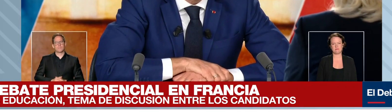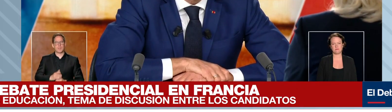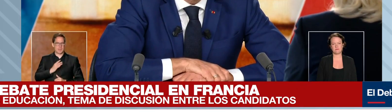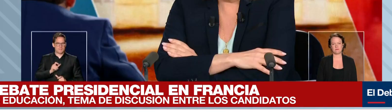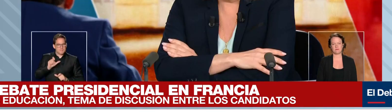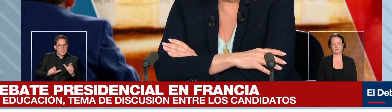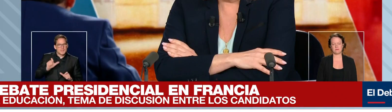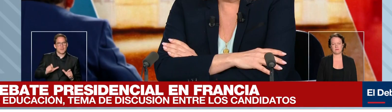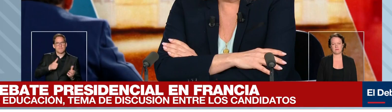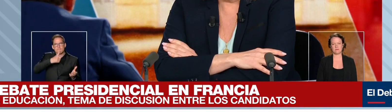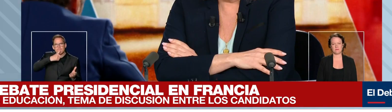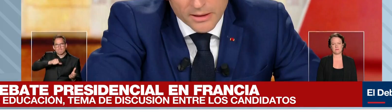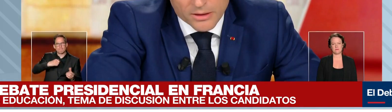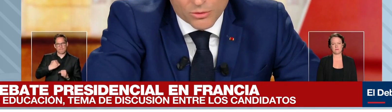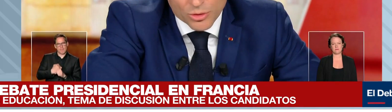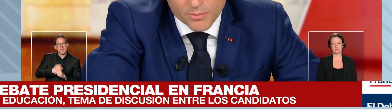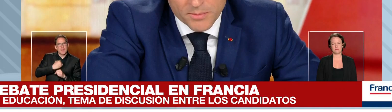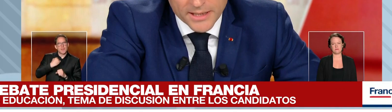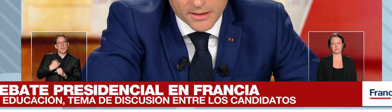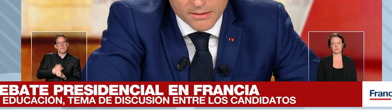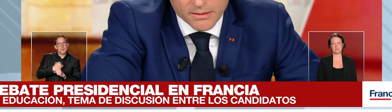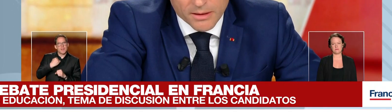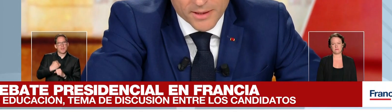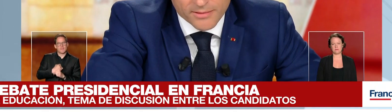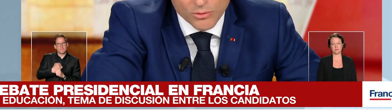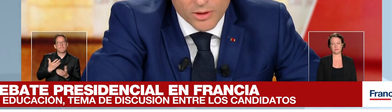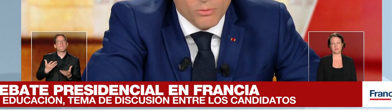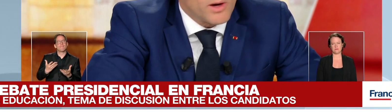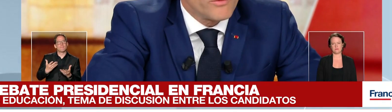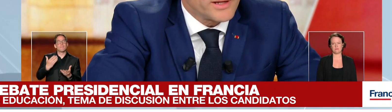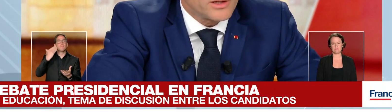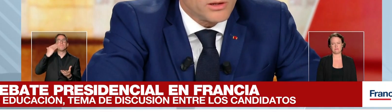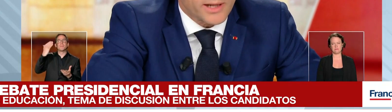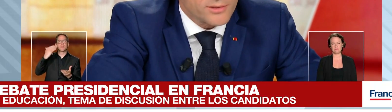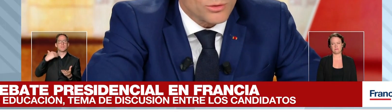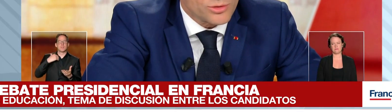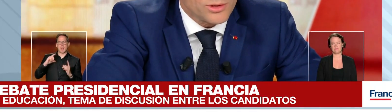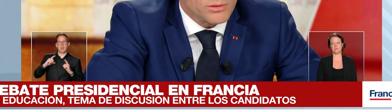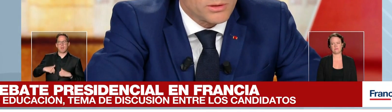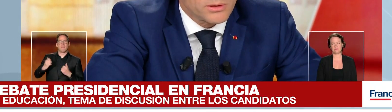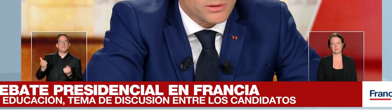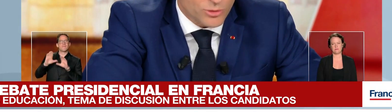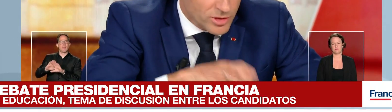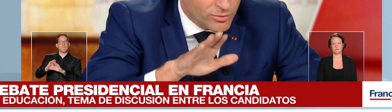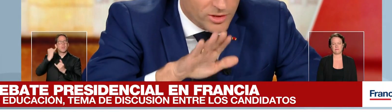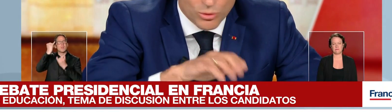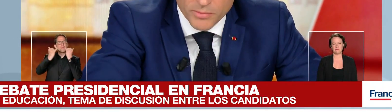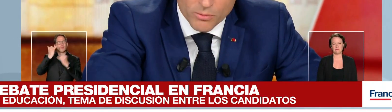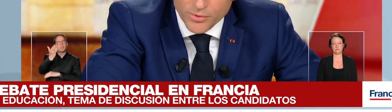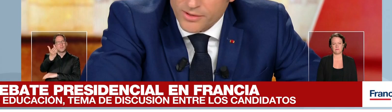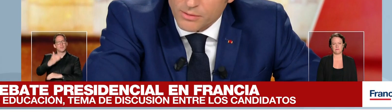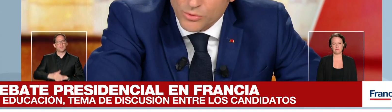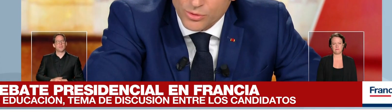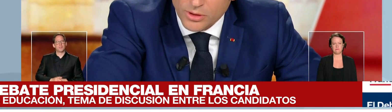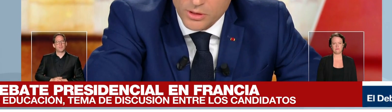que hacen parte de las grandes dificultades de nuestra república. Si no hubiésemos reabierto las